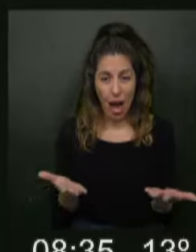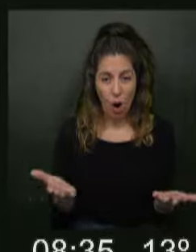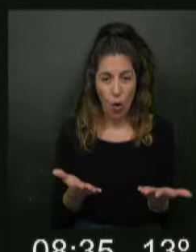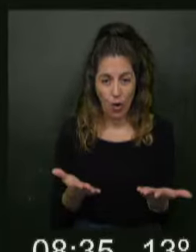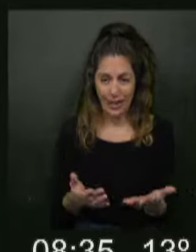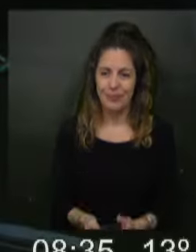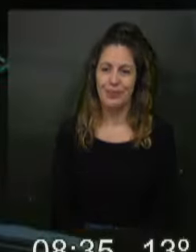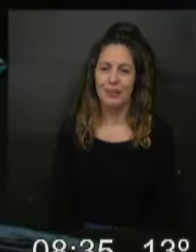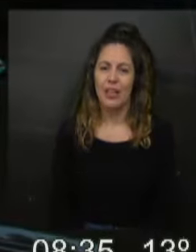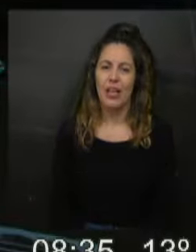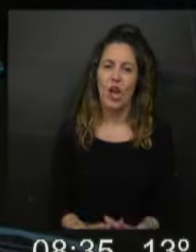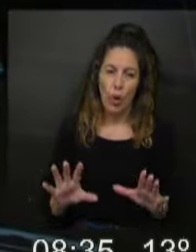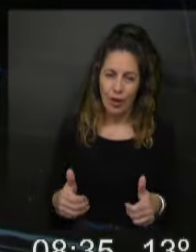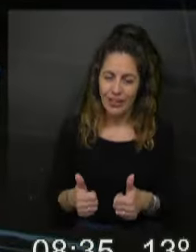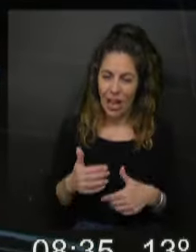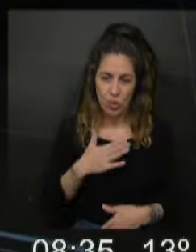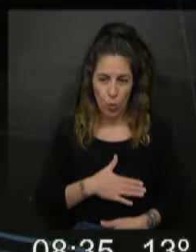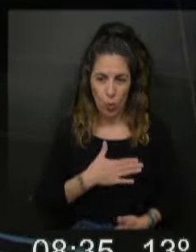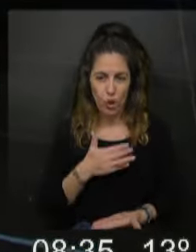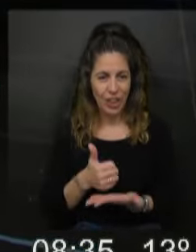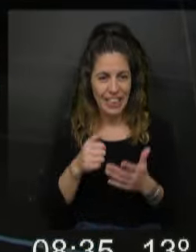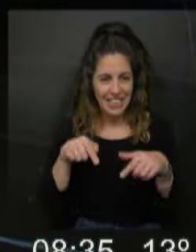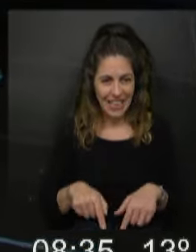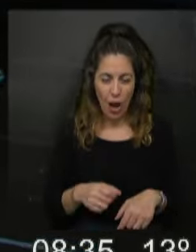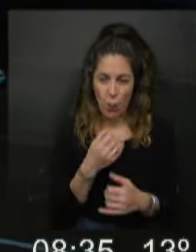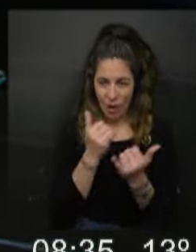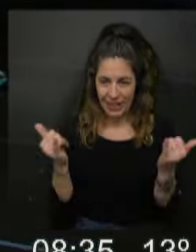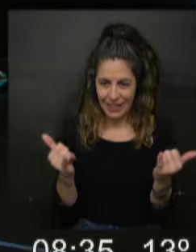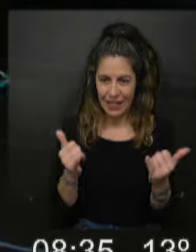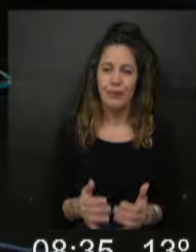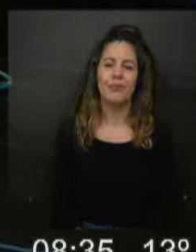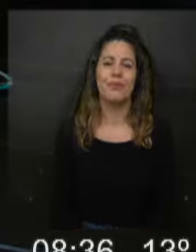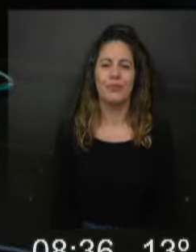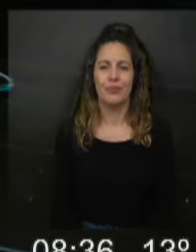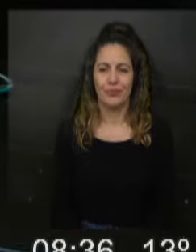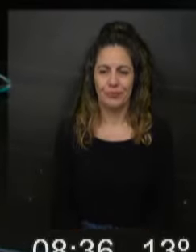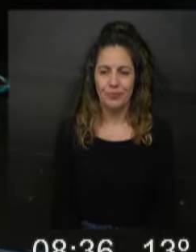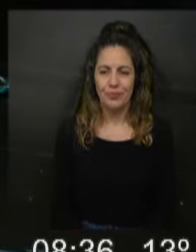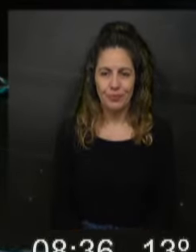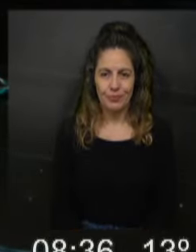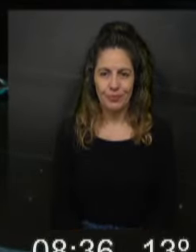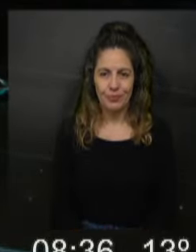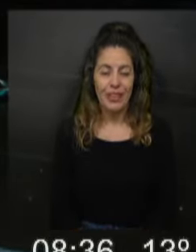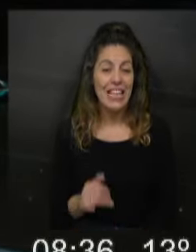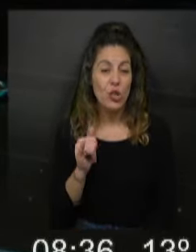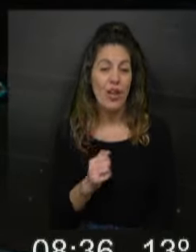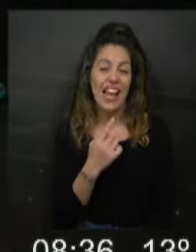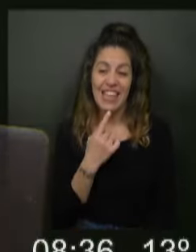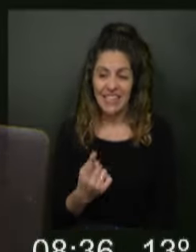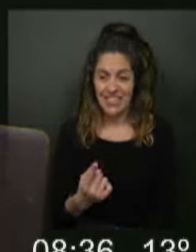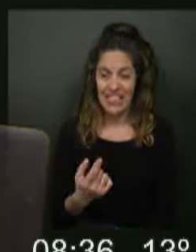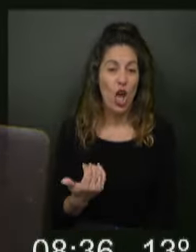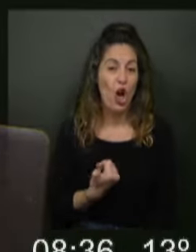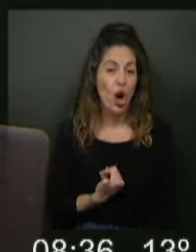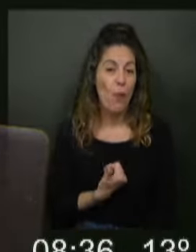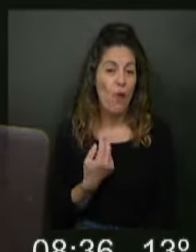hasta el momento Cómo ands Antonio Un gusto tenerte por acá esta mañana qué tal Muy buenos días cómo están ustedes muy bien e bueno Si me tuvieras que decir Bueno cómo lo